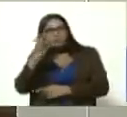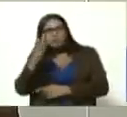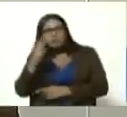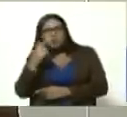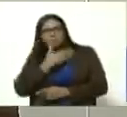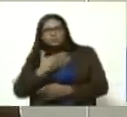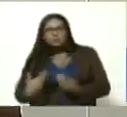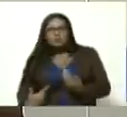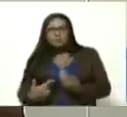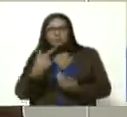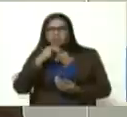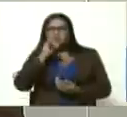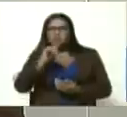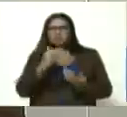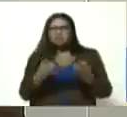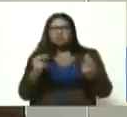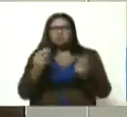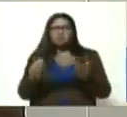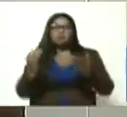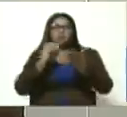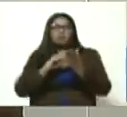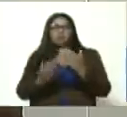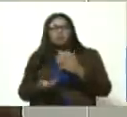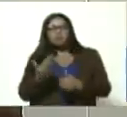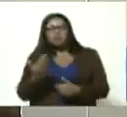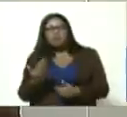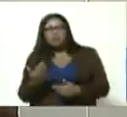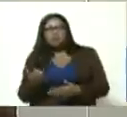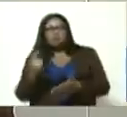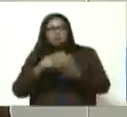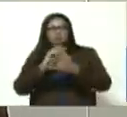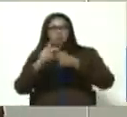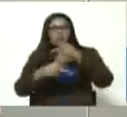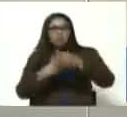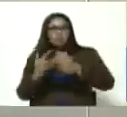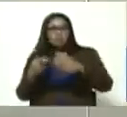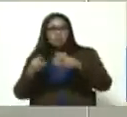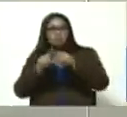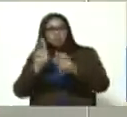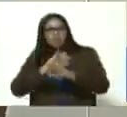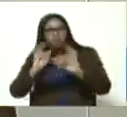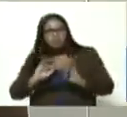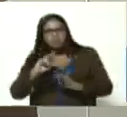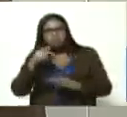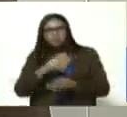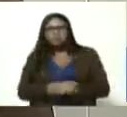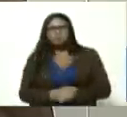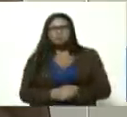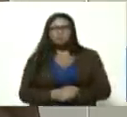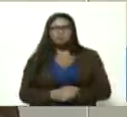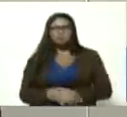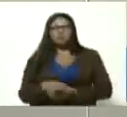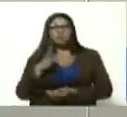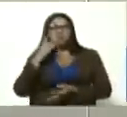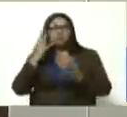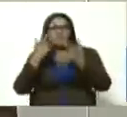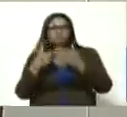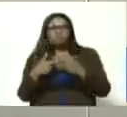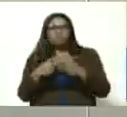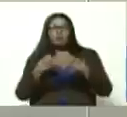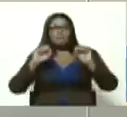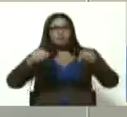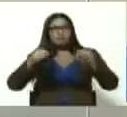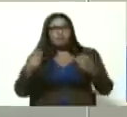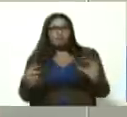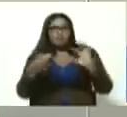ha anunciado la reactivación de importantes aparatos productivos por ejemplo la industria automotriz en